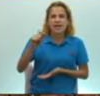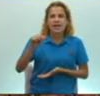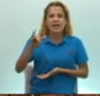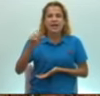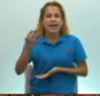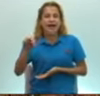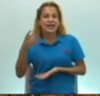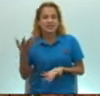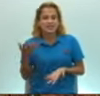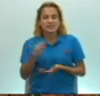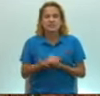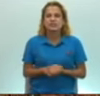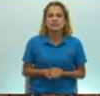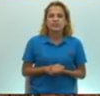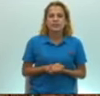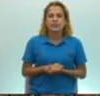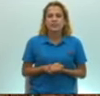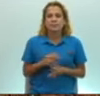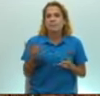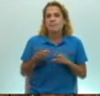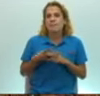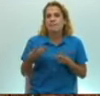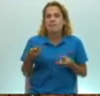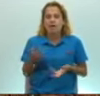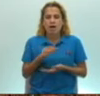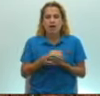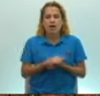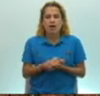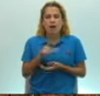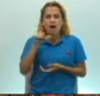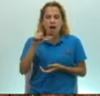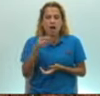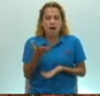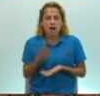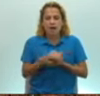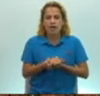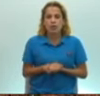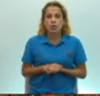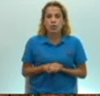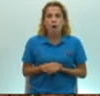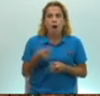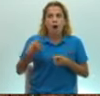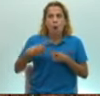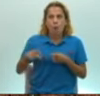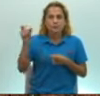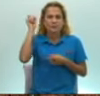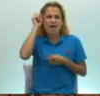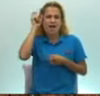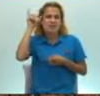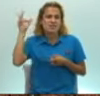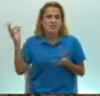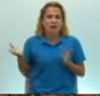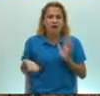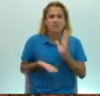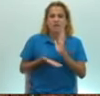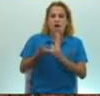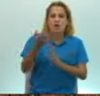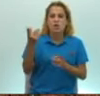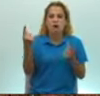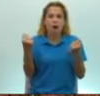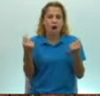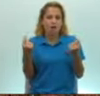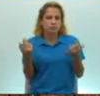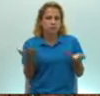a oficializar el latín como lengua oficial para los romanos y otras ideas que van a permitir el desarrollo